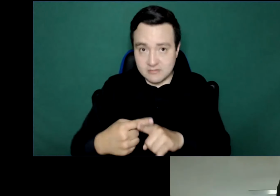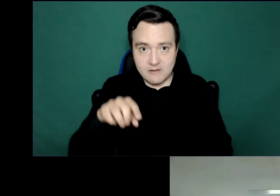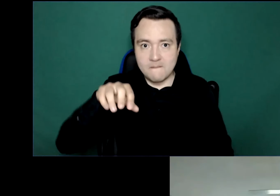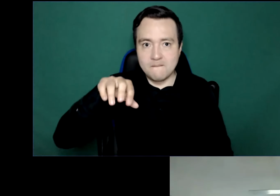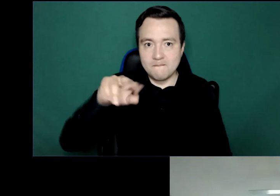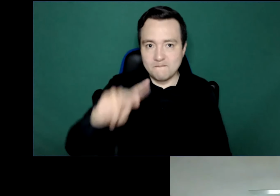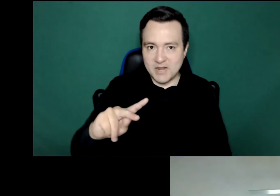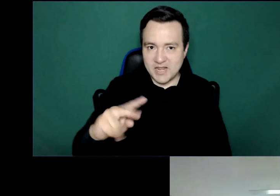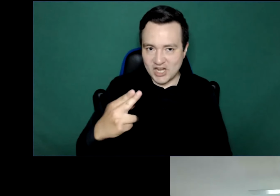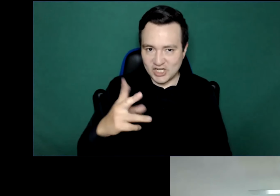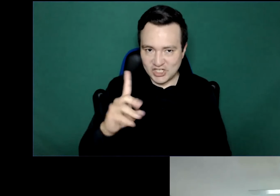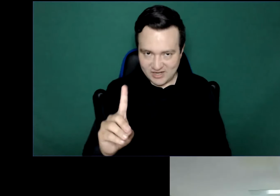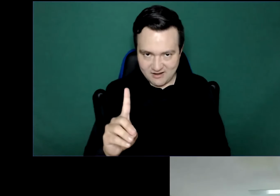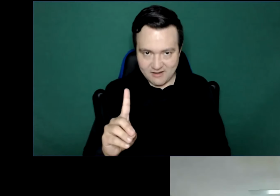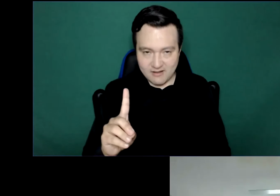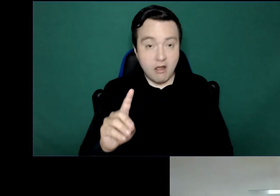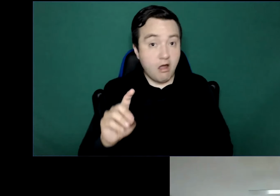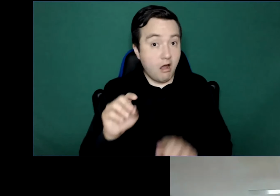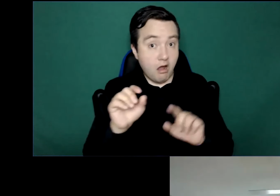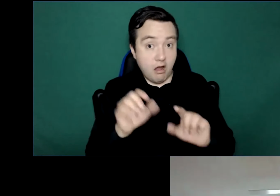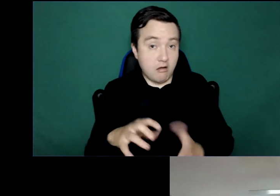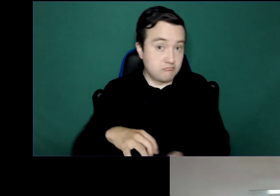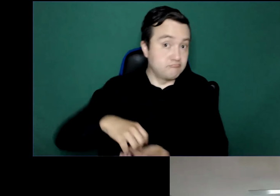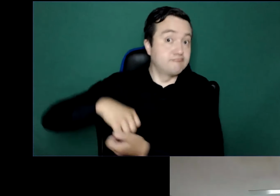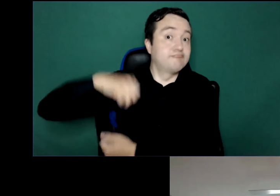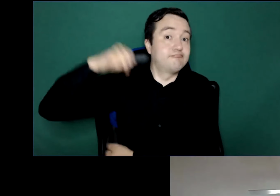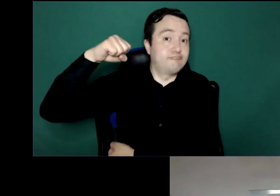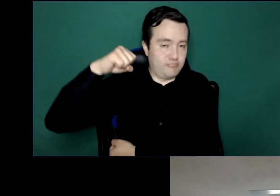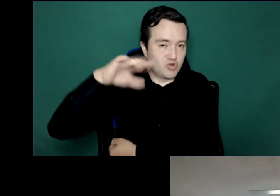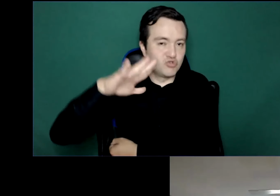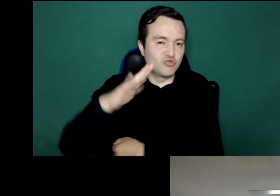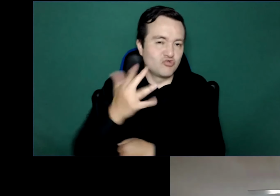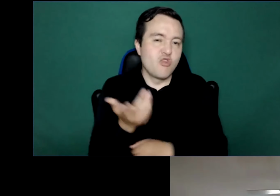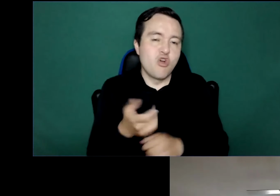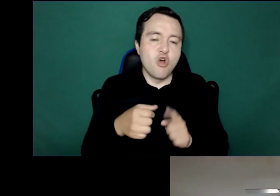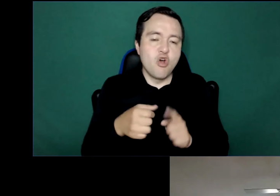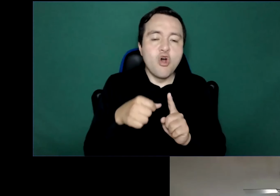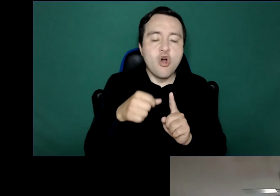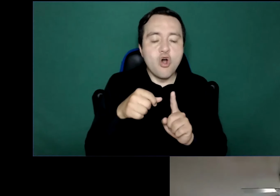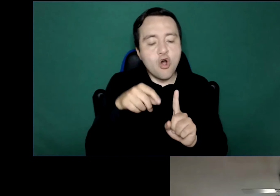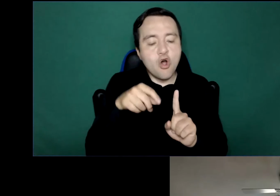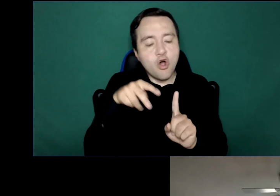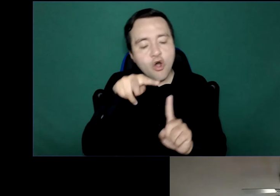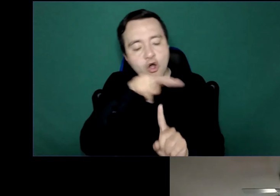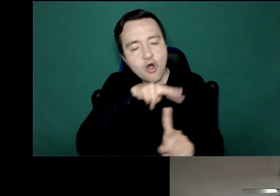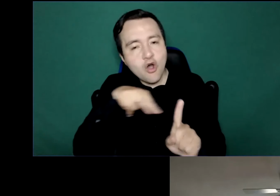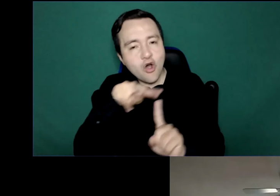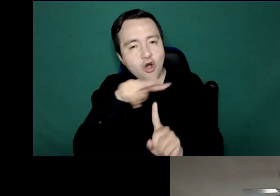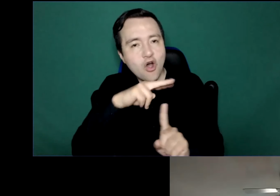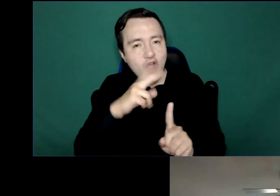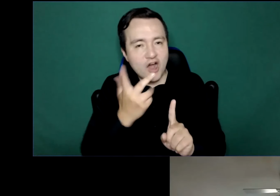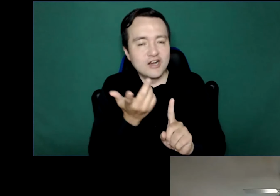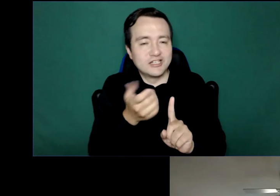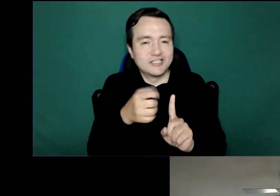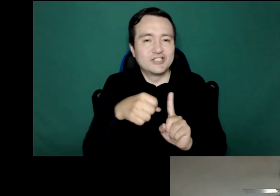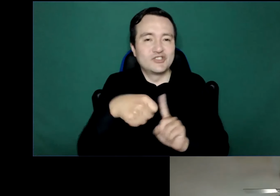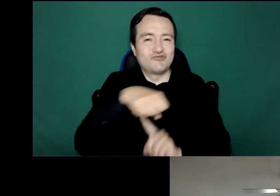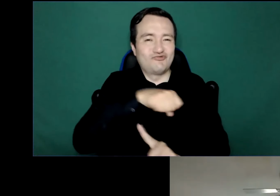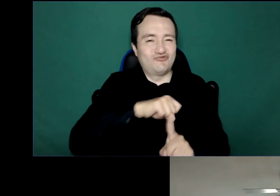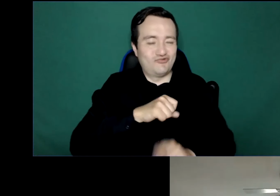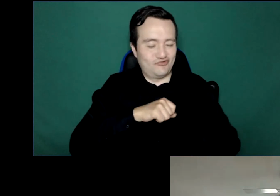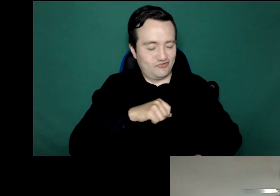la agenda regional de la cooperación técnica de la OPS en el manejo y fortalecimiento de